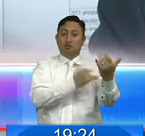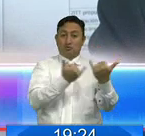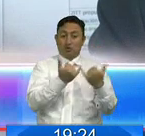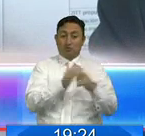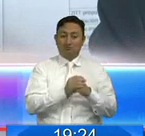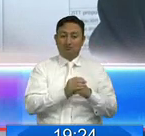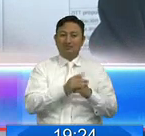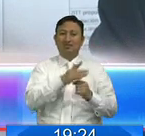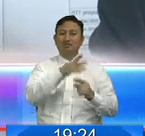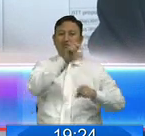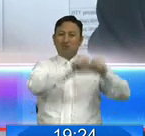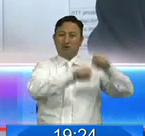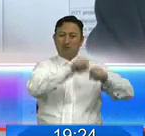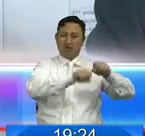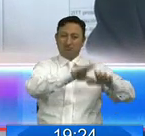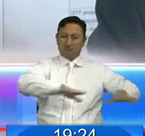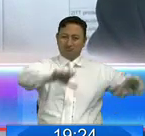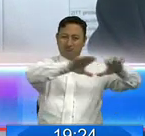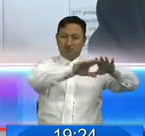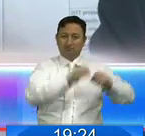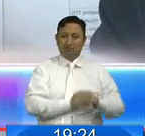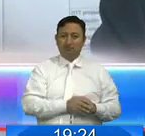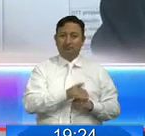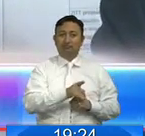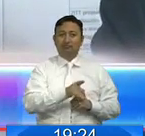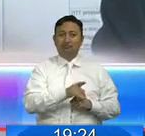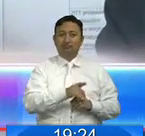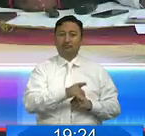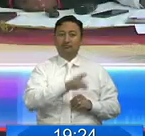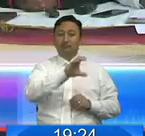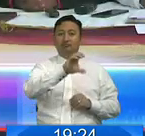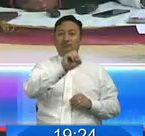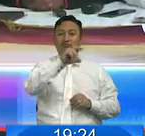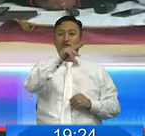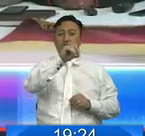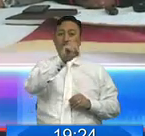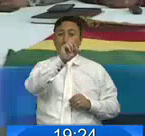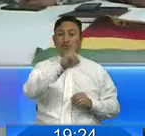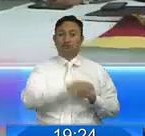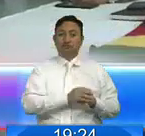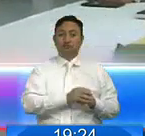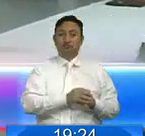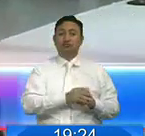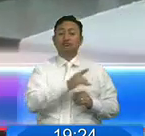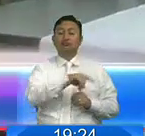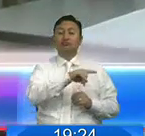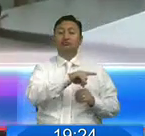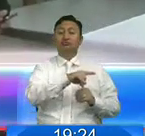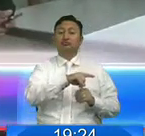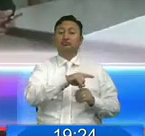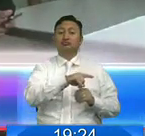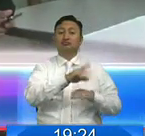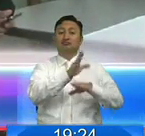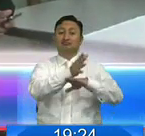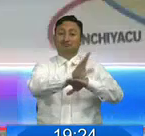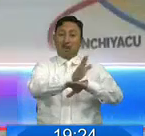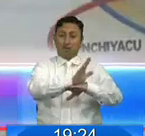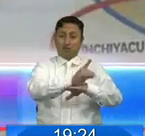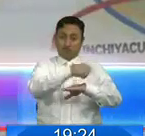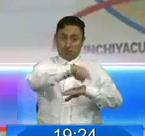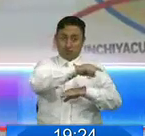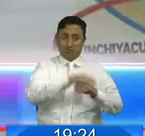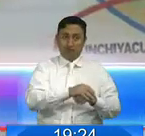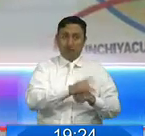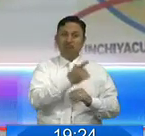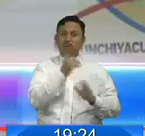siendo destructivo para el tejido social en la cordillera del Cóndor. Y es que el pueblo Shuar Arutam, ubicado en la provincia de Morona, Santiago, denuncia